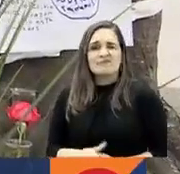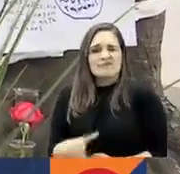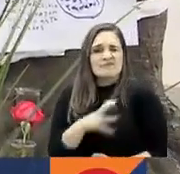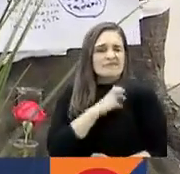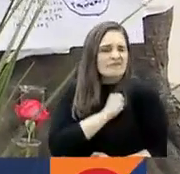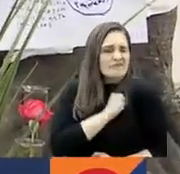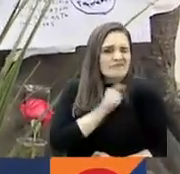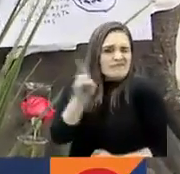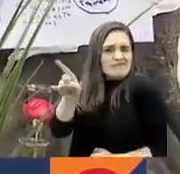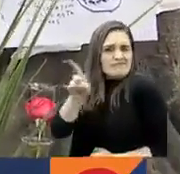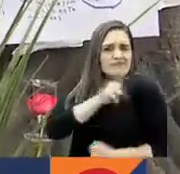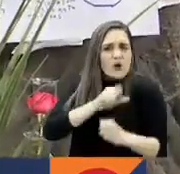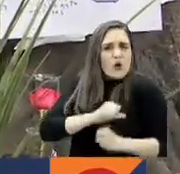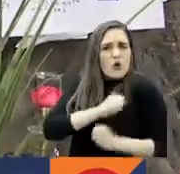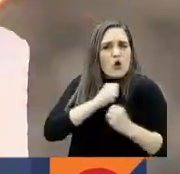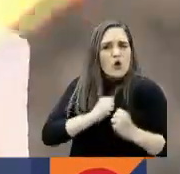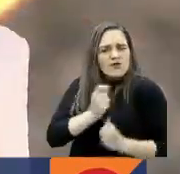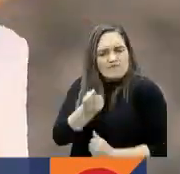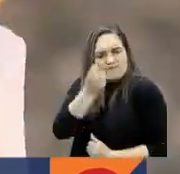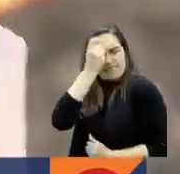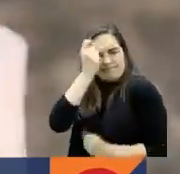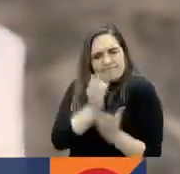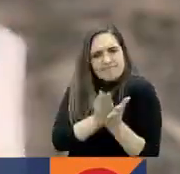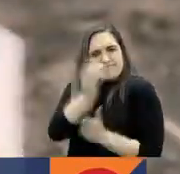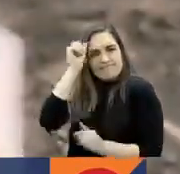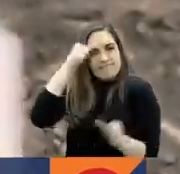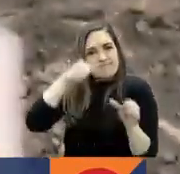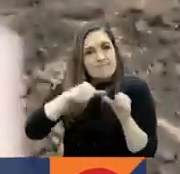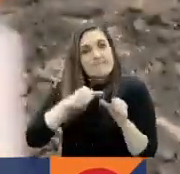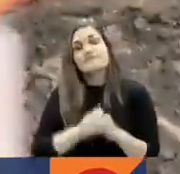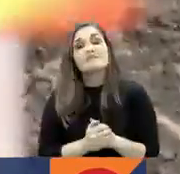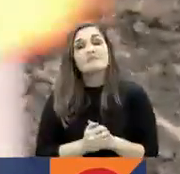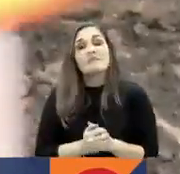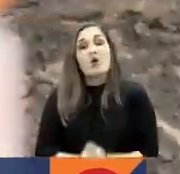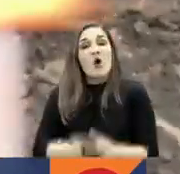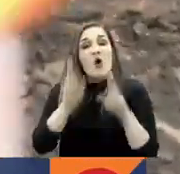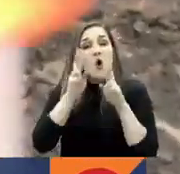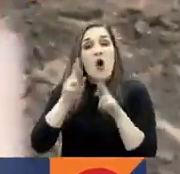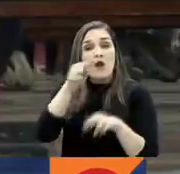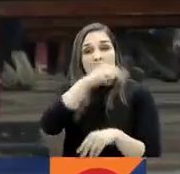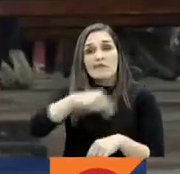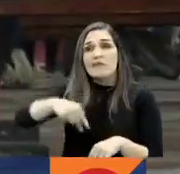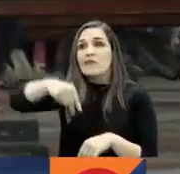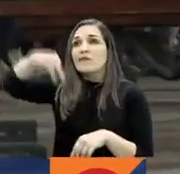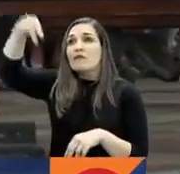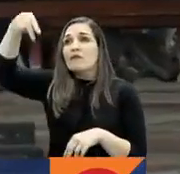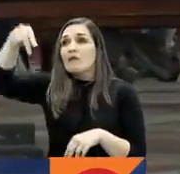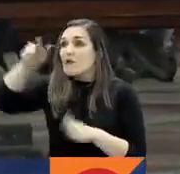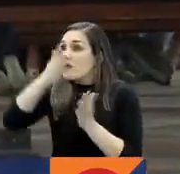Fray Gabriel, quienes nunca lo olvidarán. Ahora esperan que llegue una nueva luz que los socorra